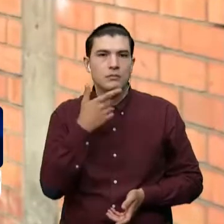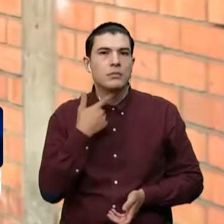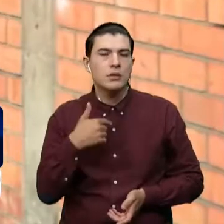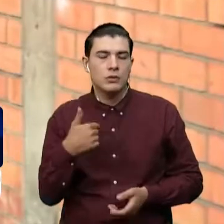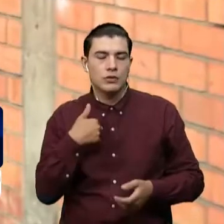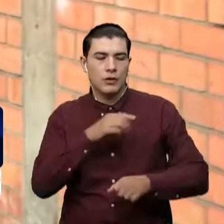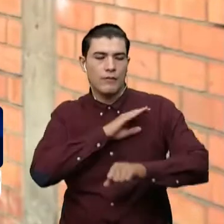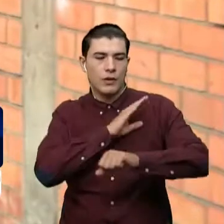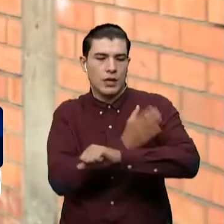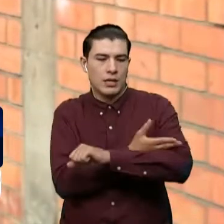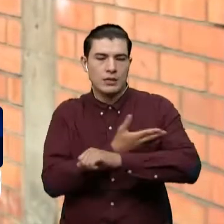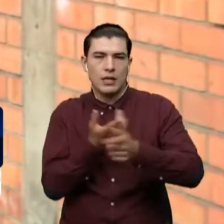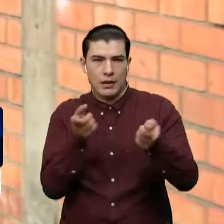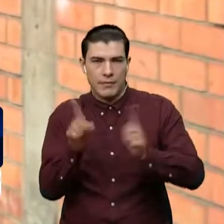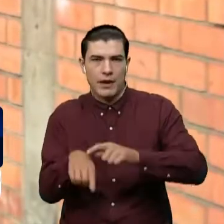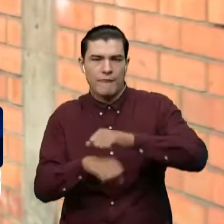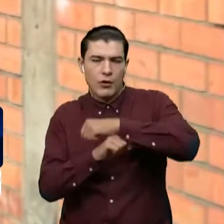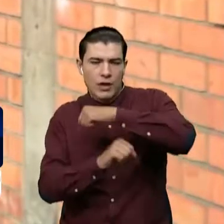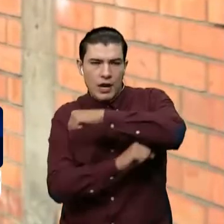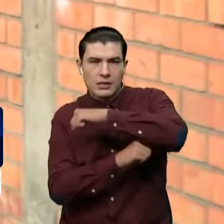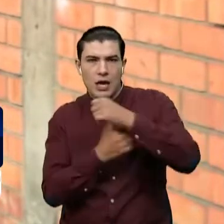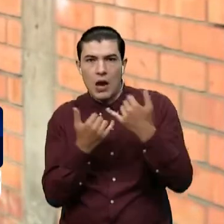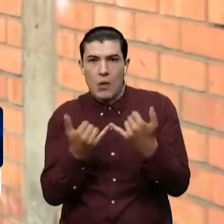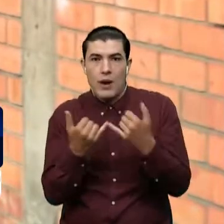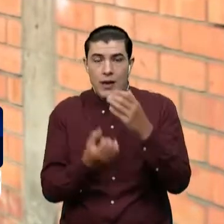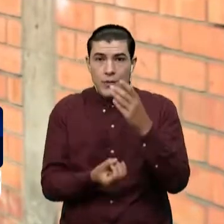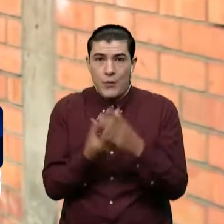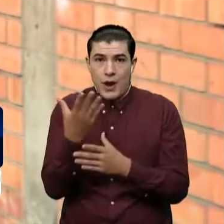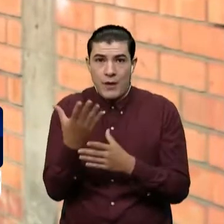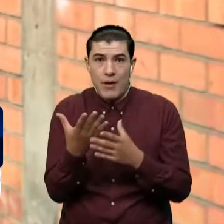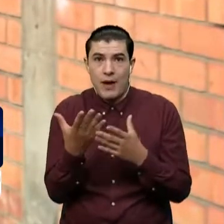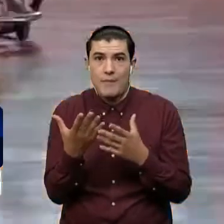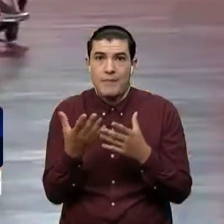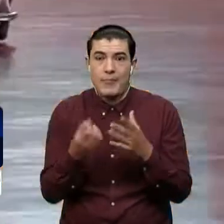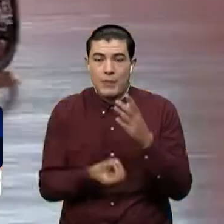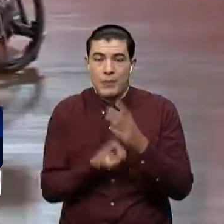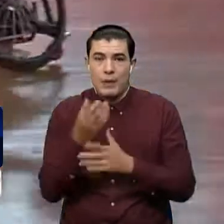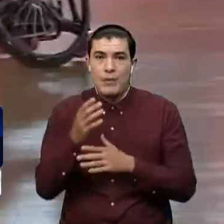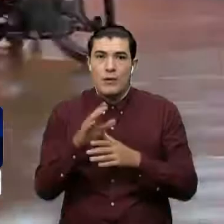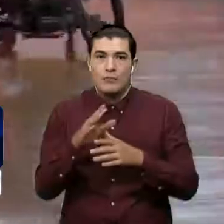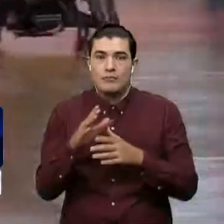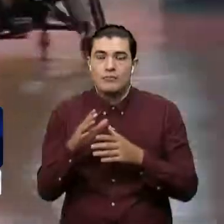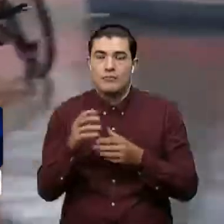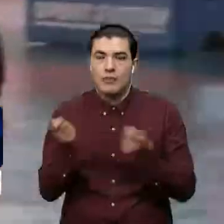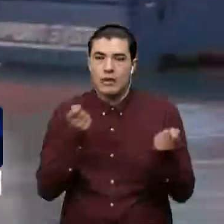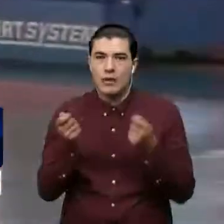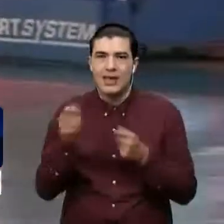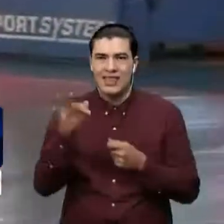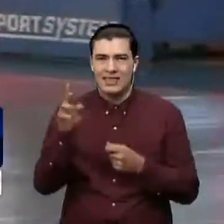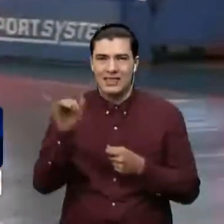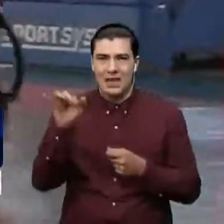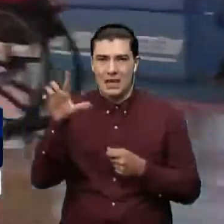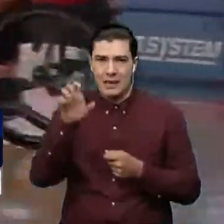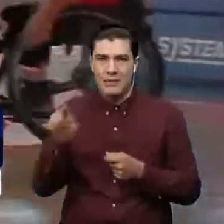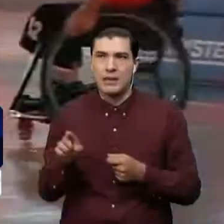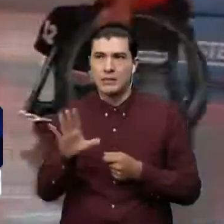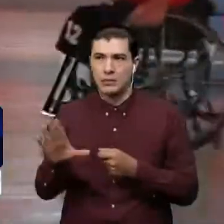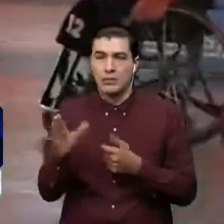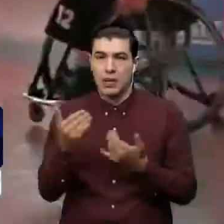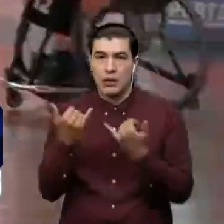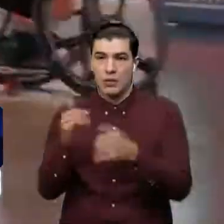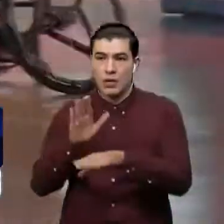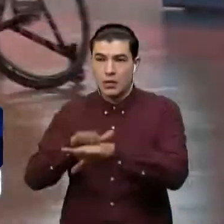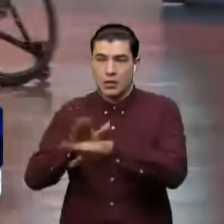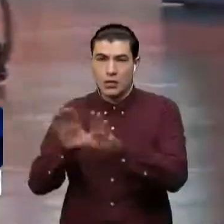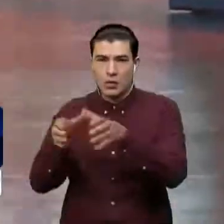fortaleciendo ahora un nuevo la excepción de triples la convocatoria se debió al estelar presente